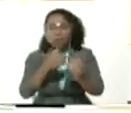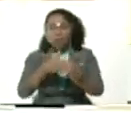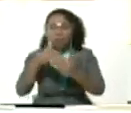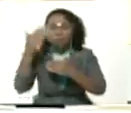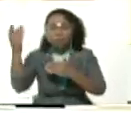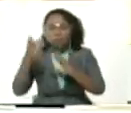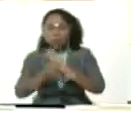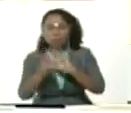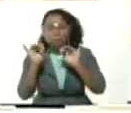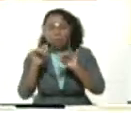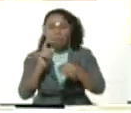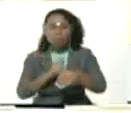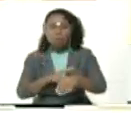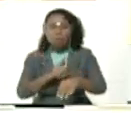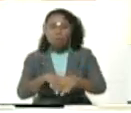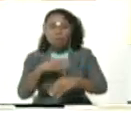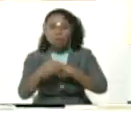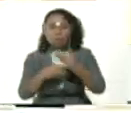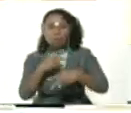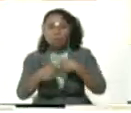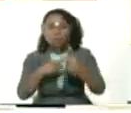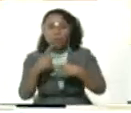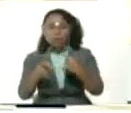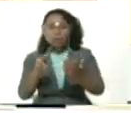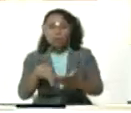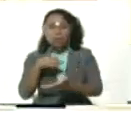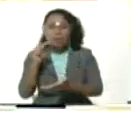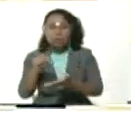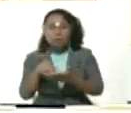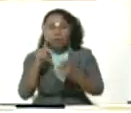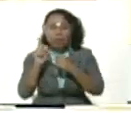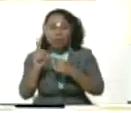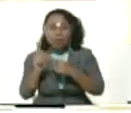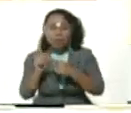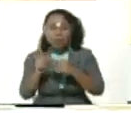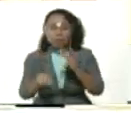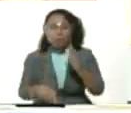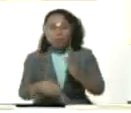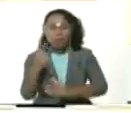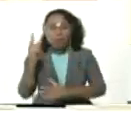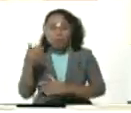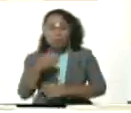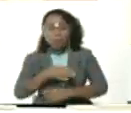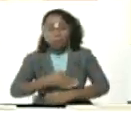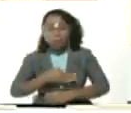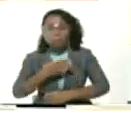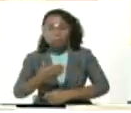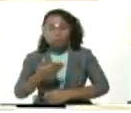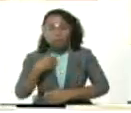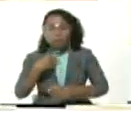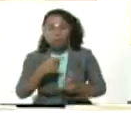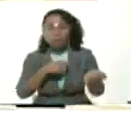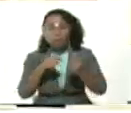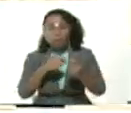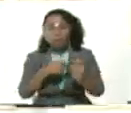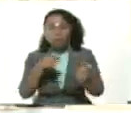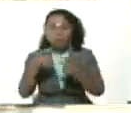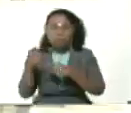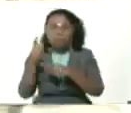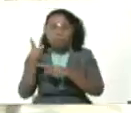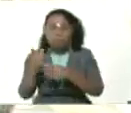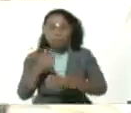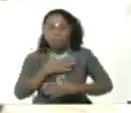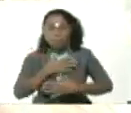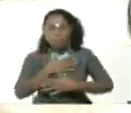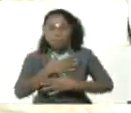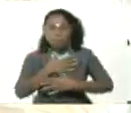tiempo, todos los incentivos a la producción nacional y que eso a su vez tenga una posibilidad de exportación. Por eso para mí